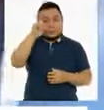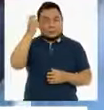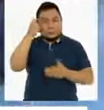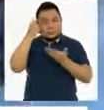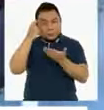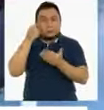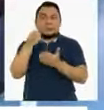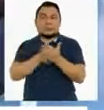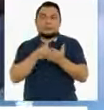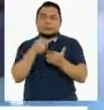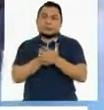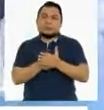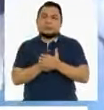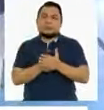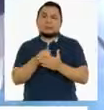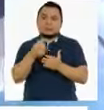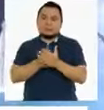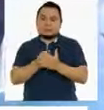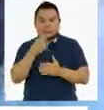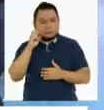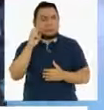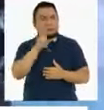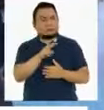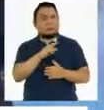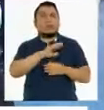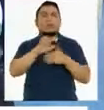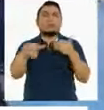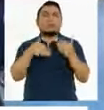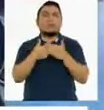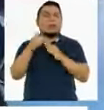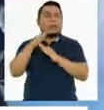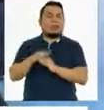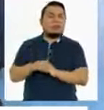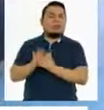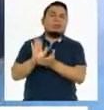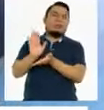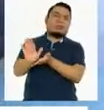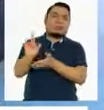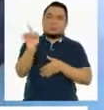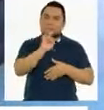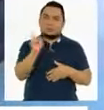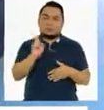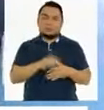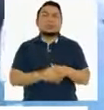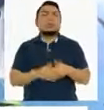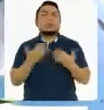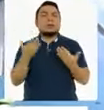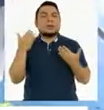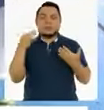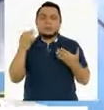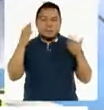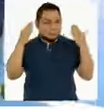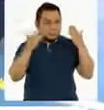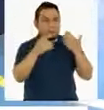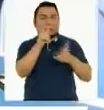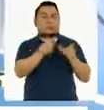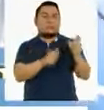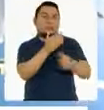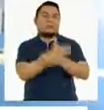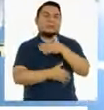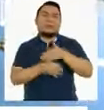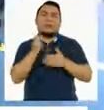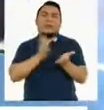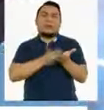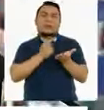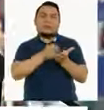política combatiremos frontalmente esa discriminación estructural hacia las personas con